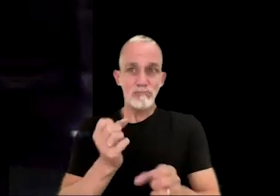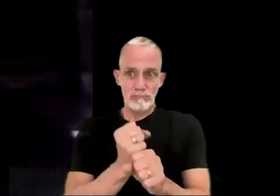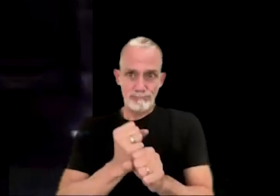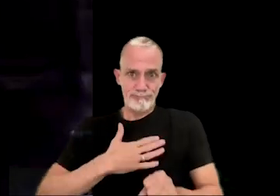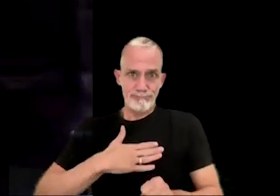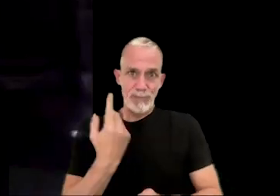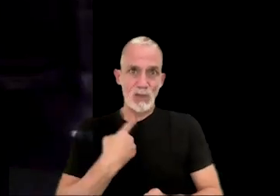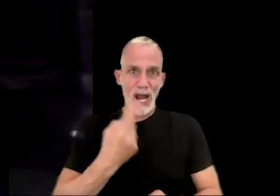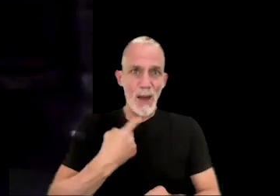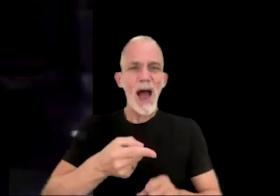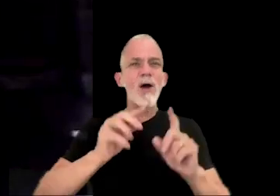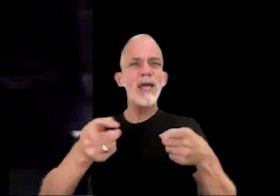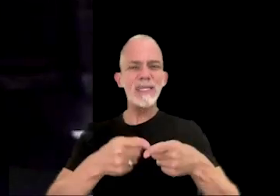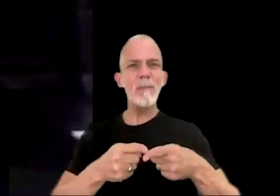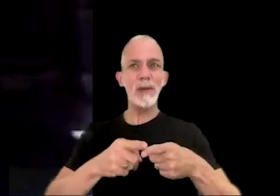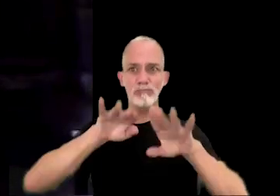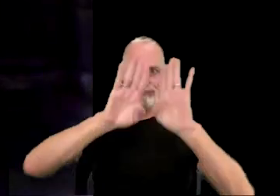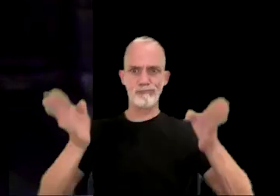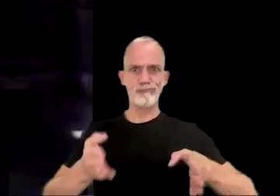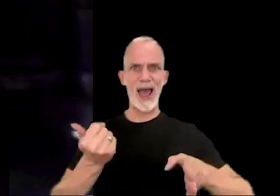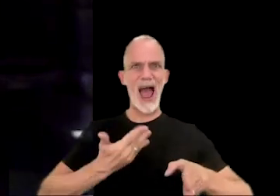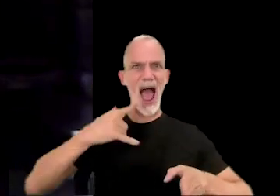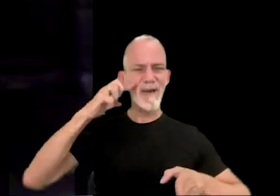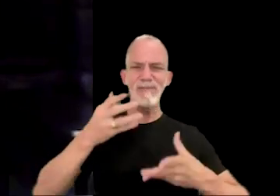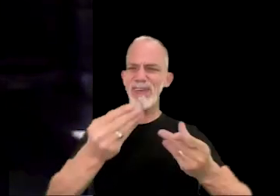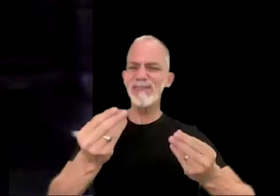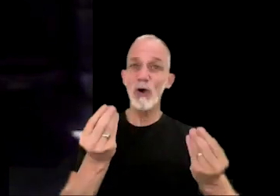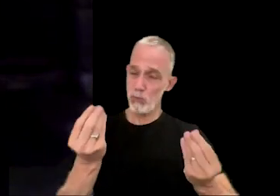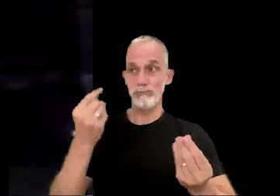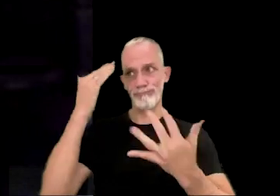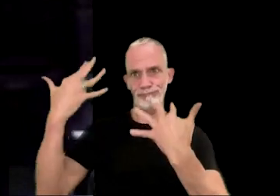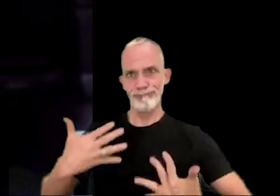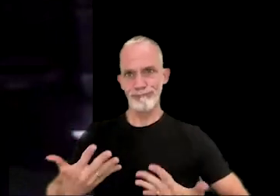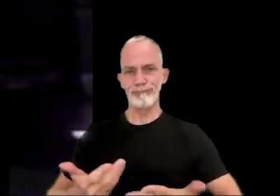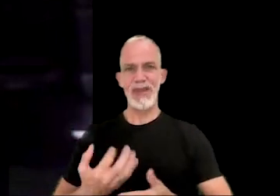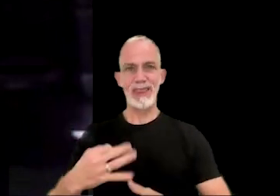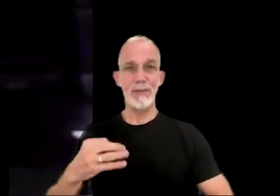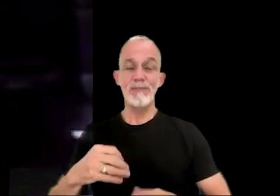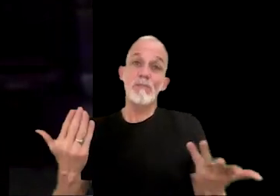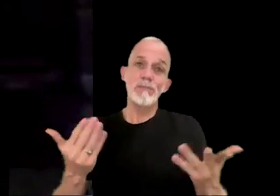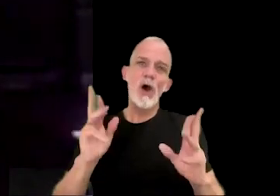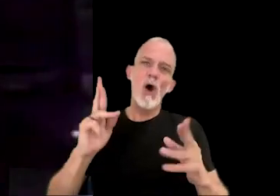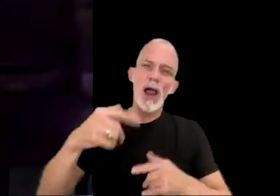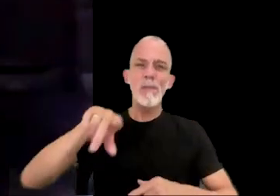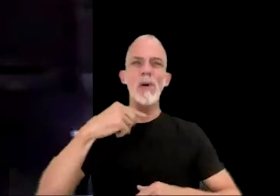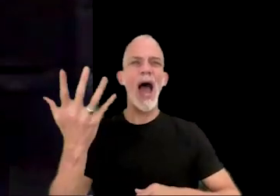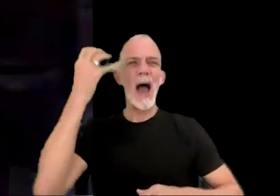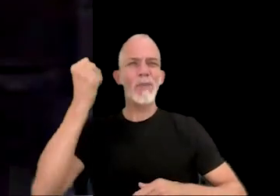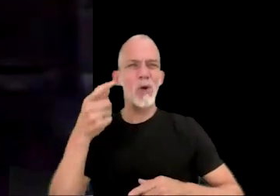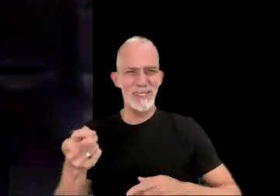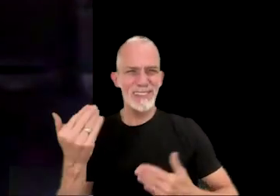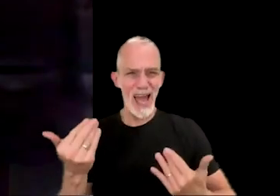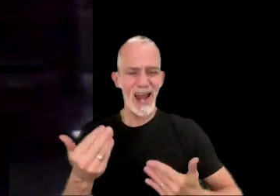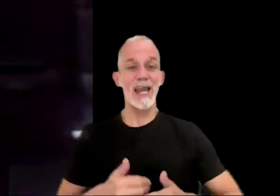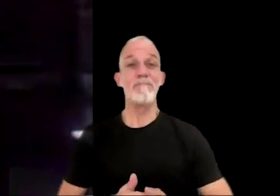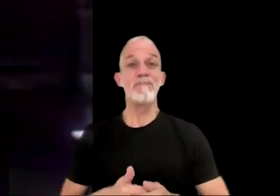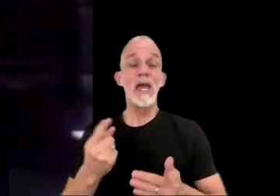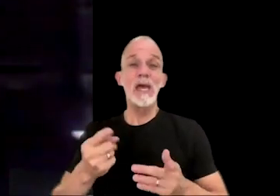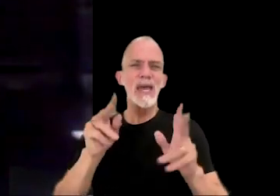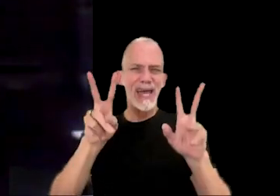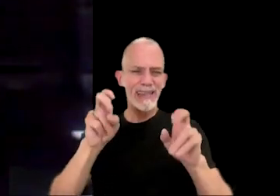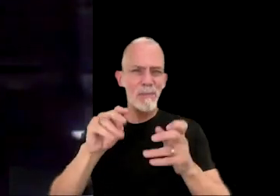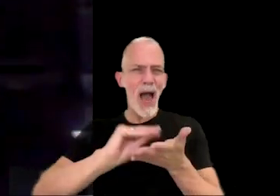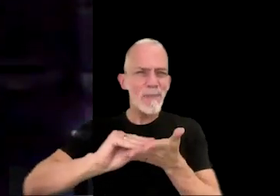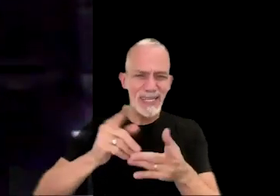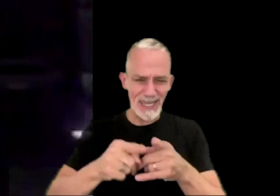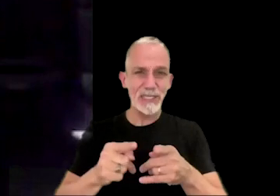que también nuestro organismo. Así que bueno, esperamos que puedan aprovecharla. Algunas cuestiones administrativas. eh,